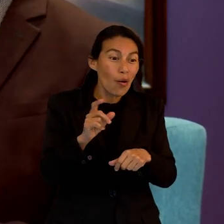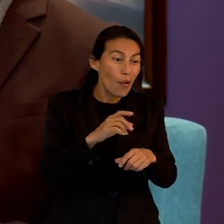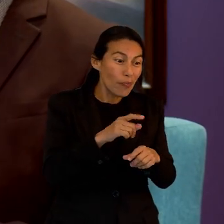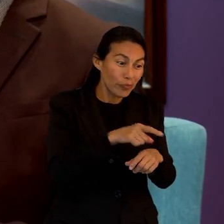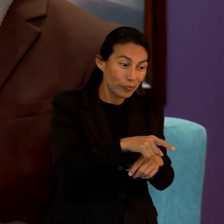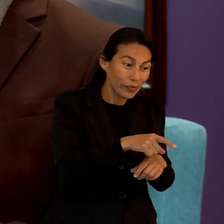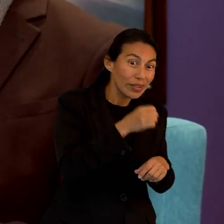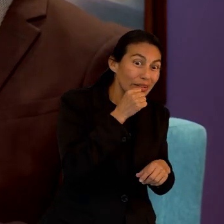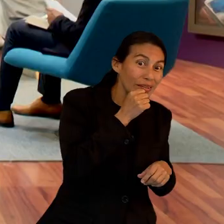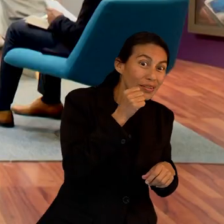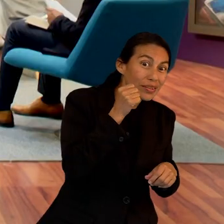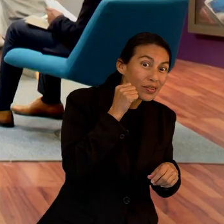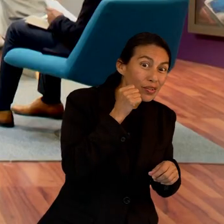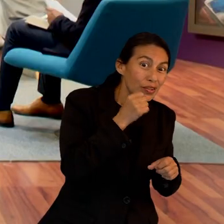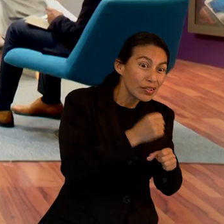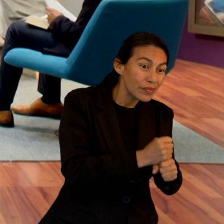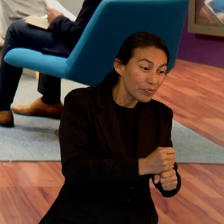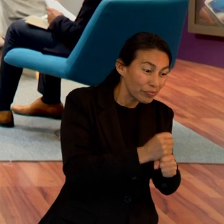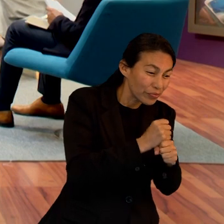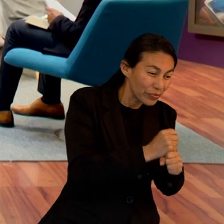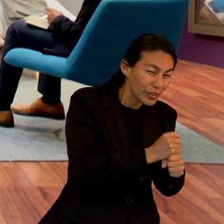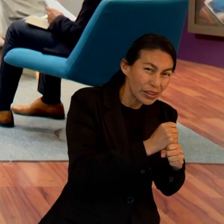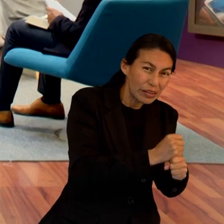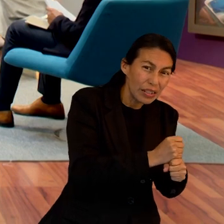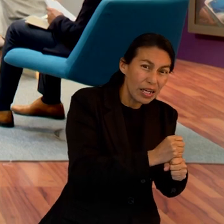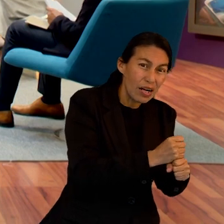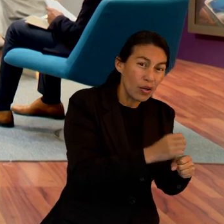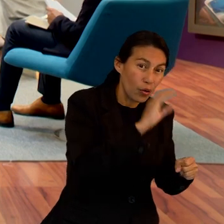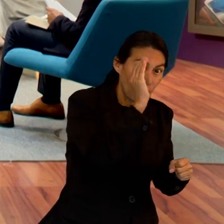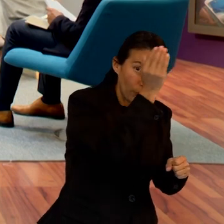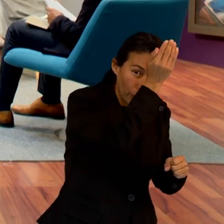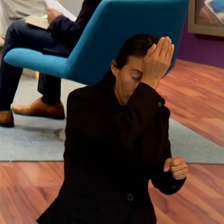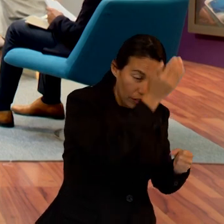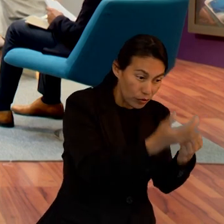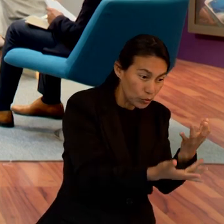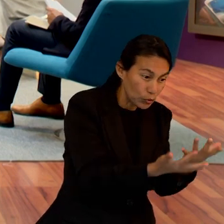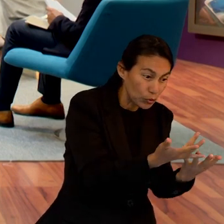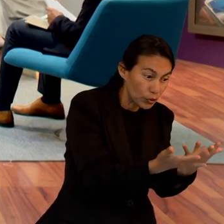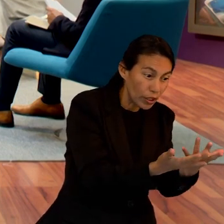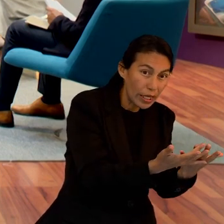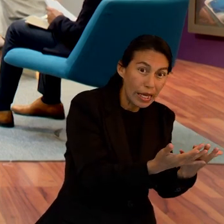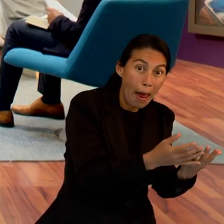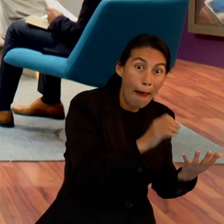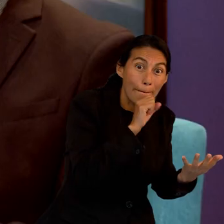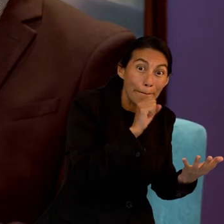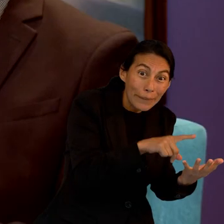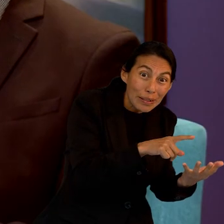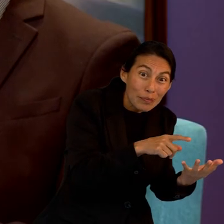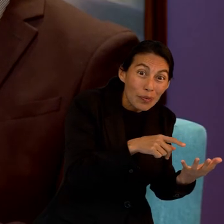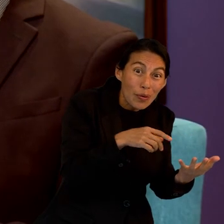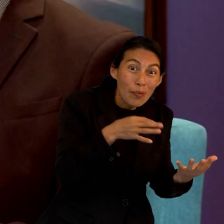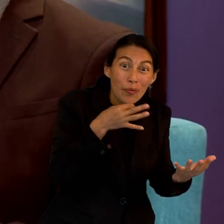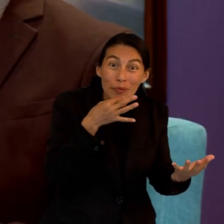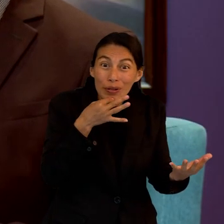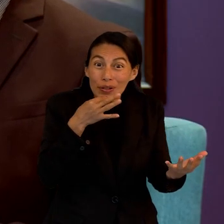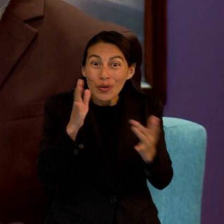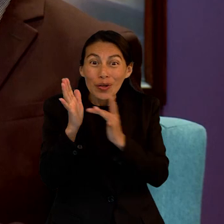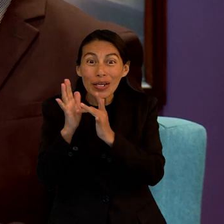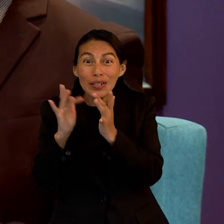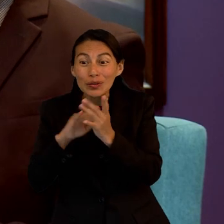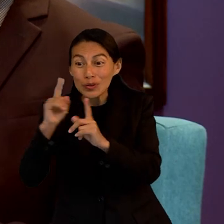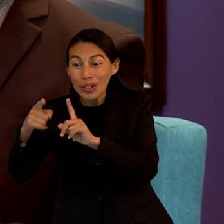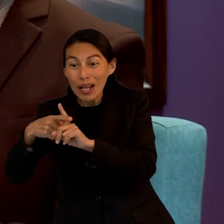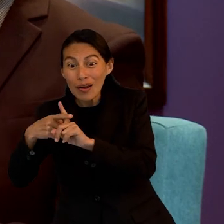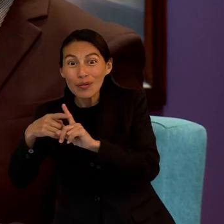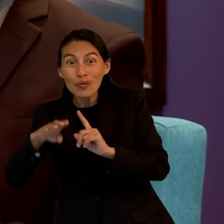ese cordero pascual según san juan' capítulo 19 verso 14 jesús también